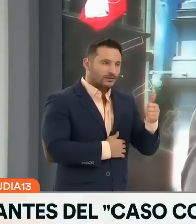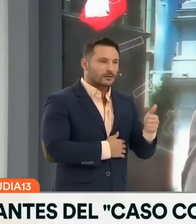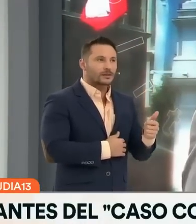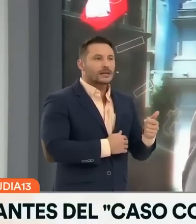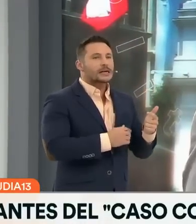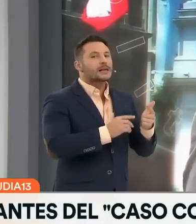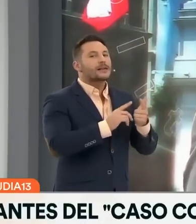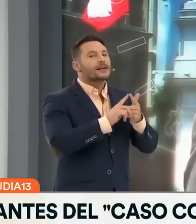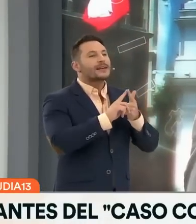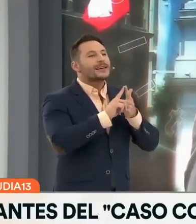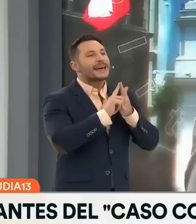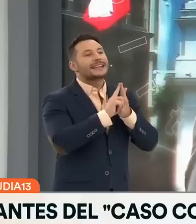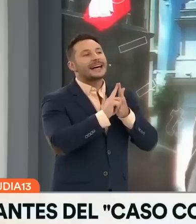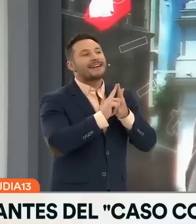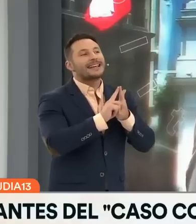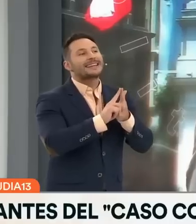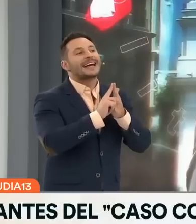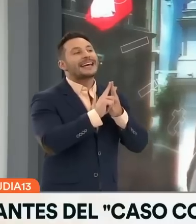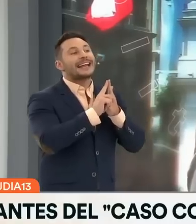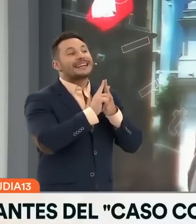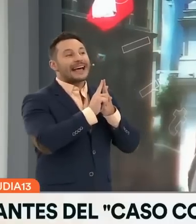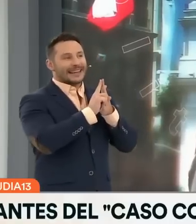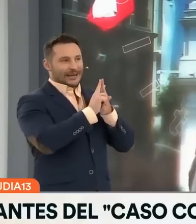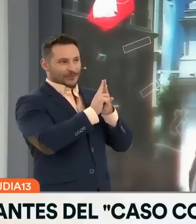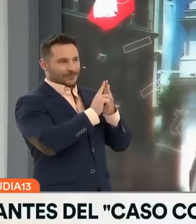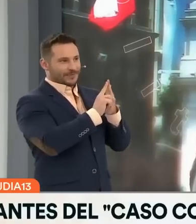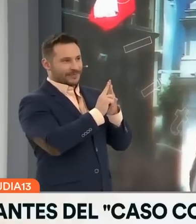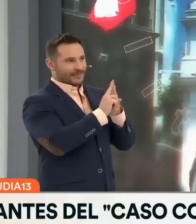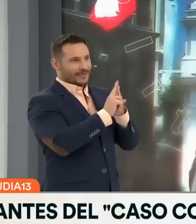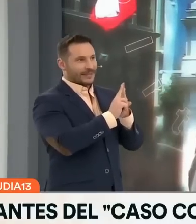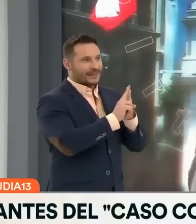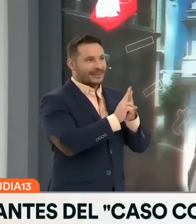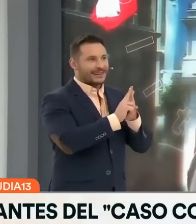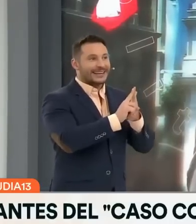insisto. Estaba Daniel Andrade,